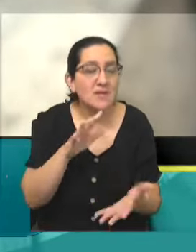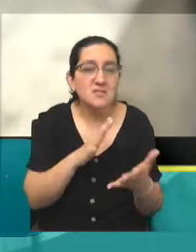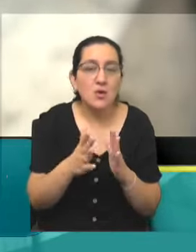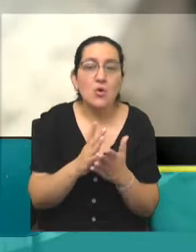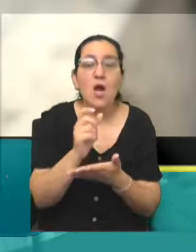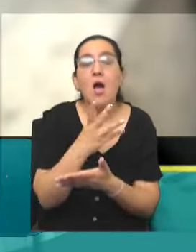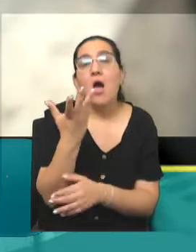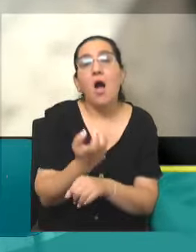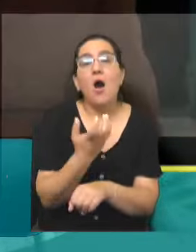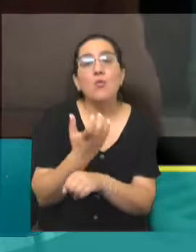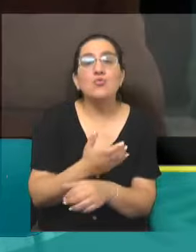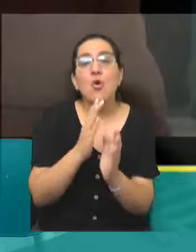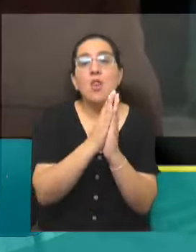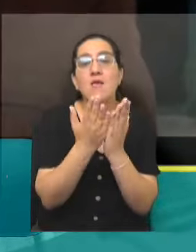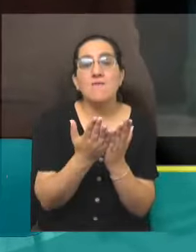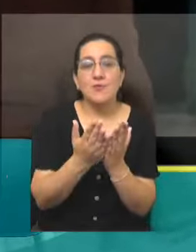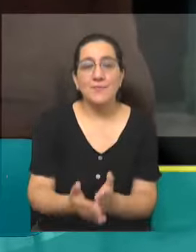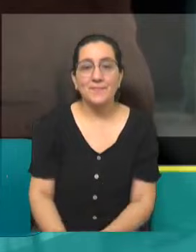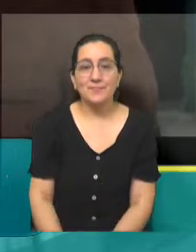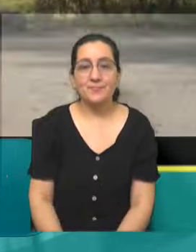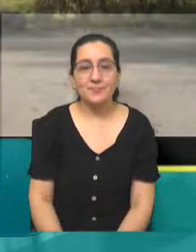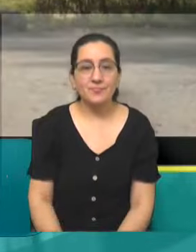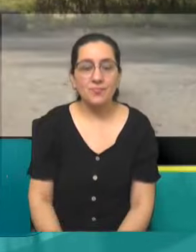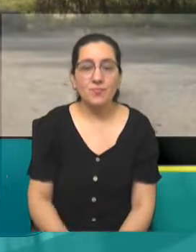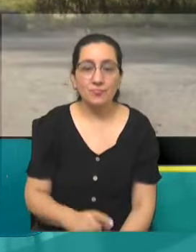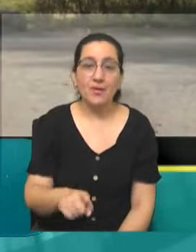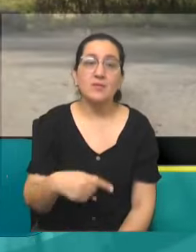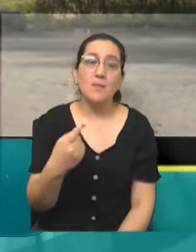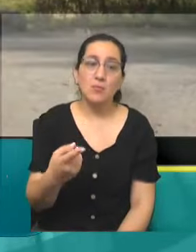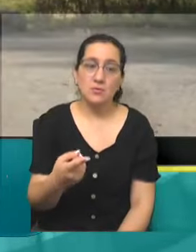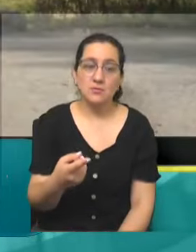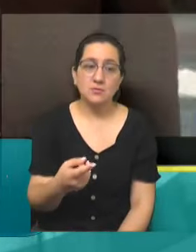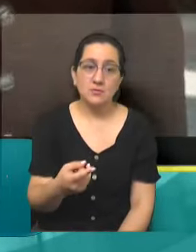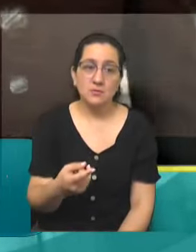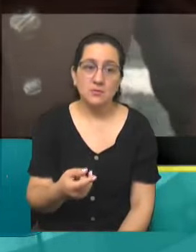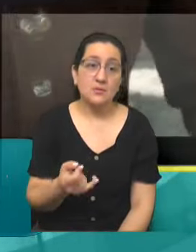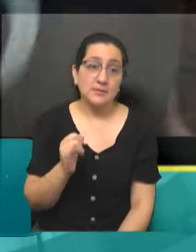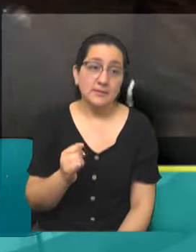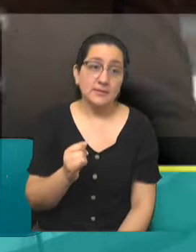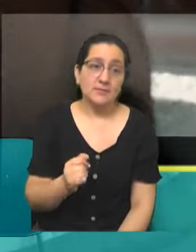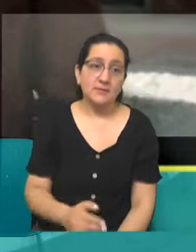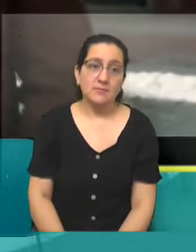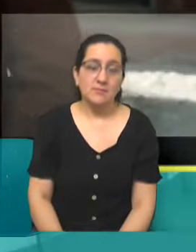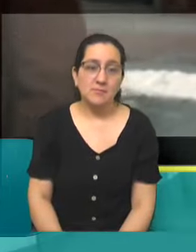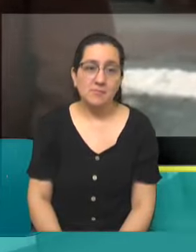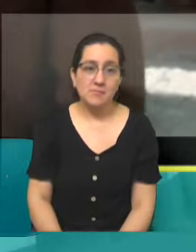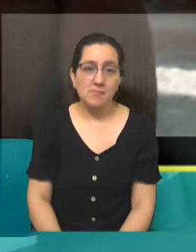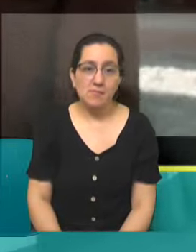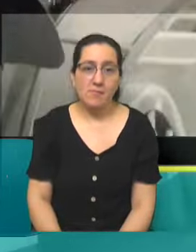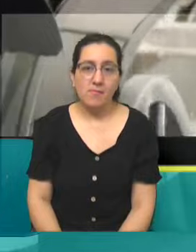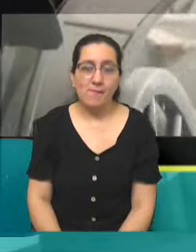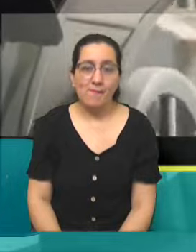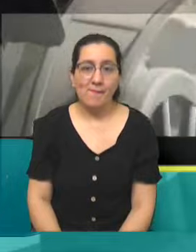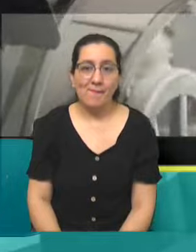escribe Rulfo, digamos. Eso como que rescata un poco la película. Después sí, pasa que claro, para lograr esas escenas así, ¿no? Tan de muertos vivos